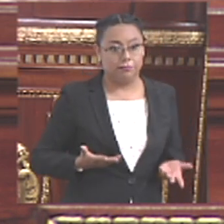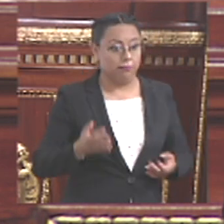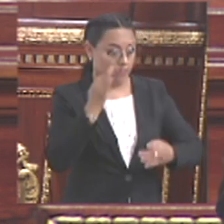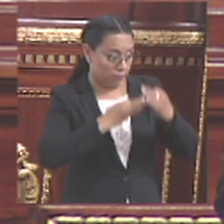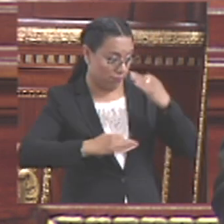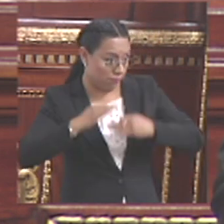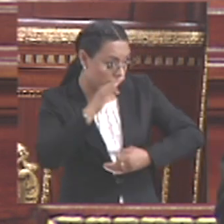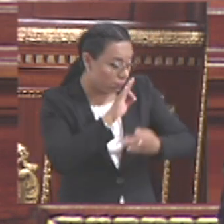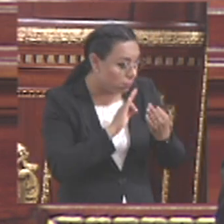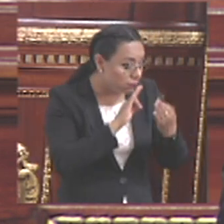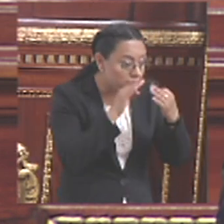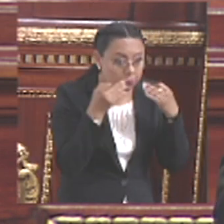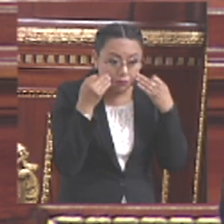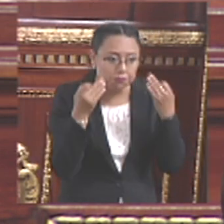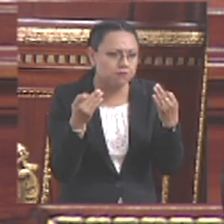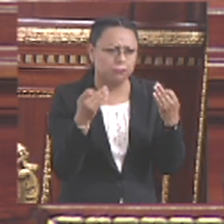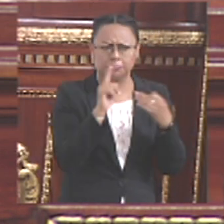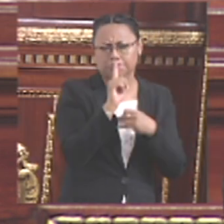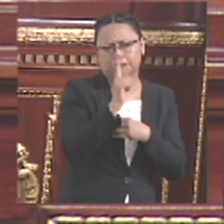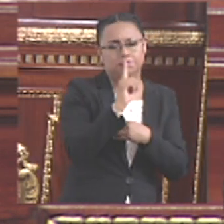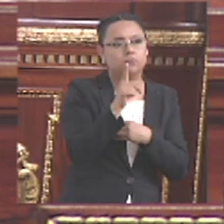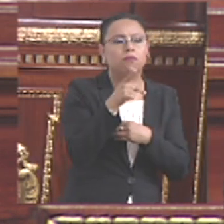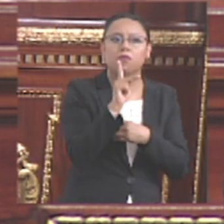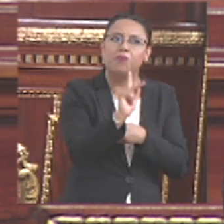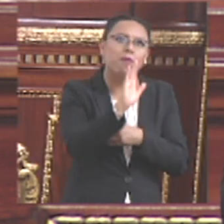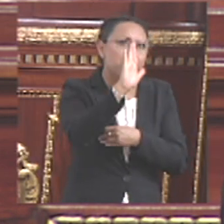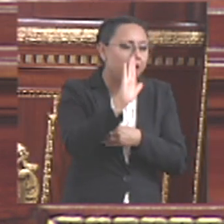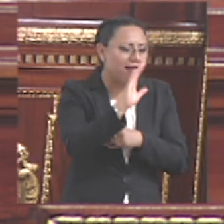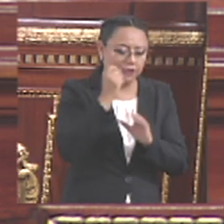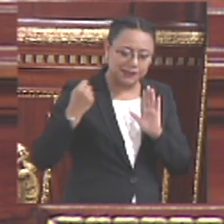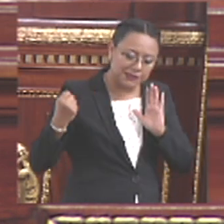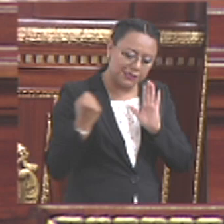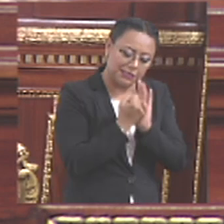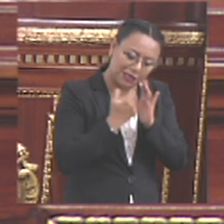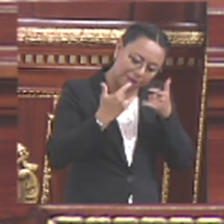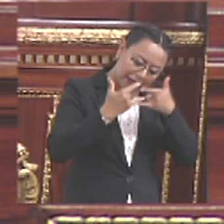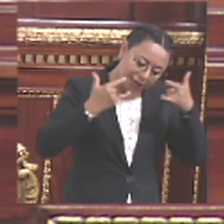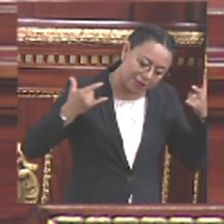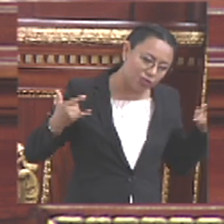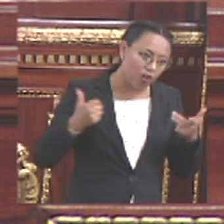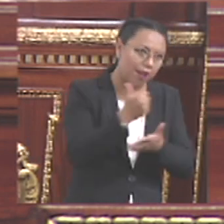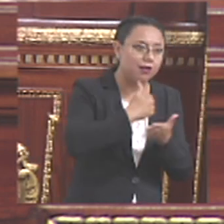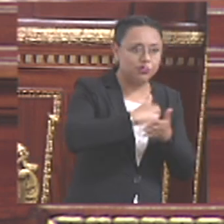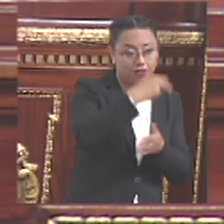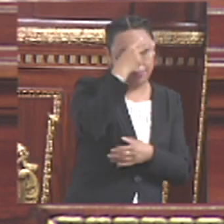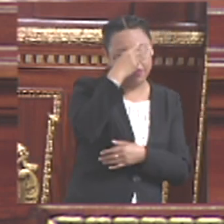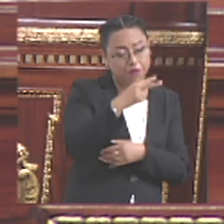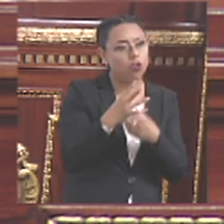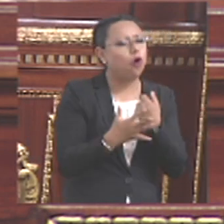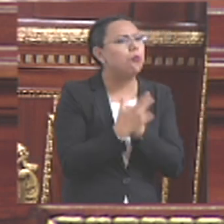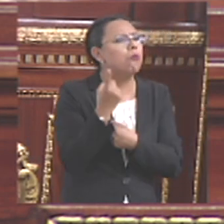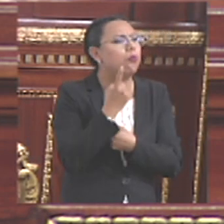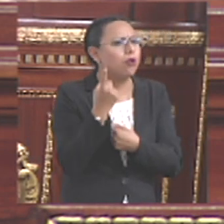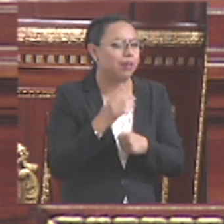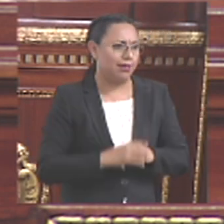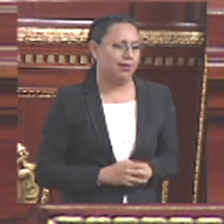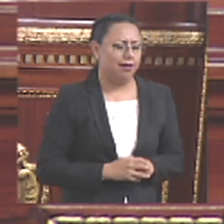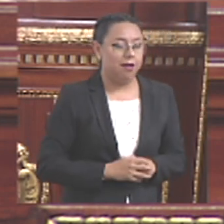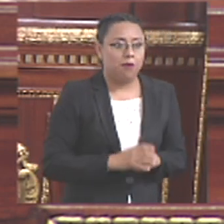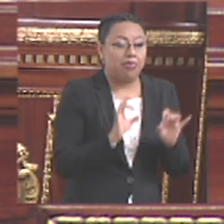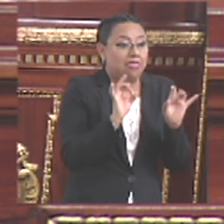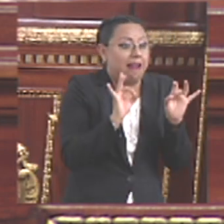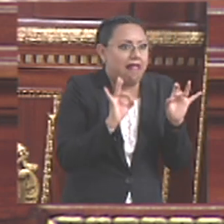vivimos, pero que ha dejado una marca histórica para nuestra capital, pues en cuestión de minutos se